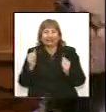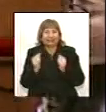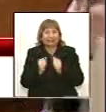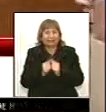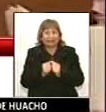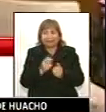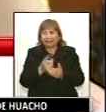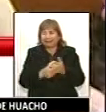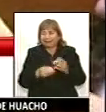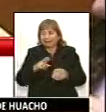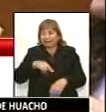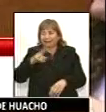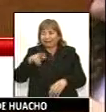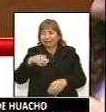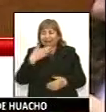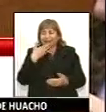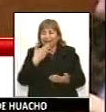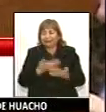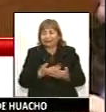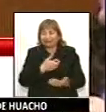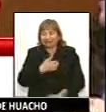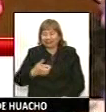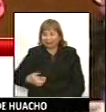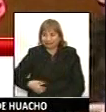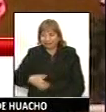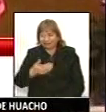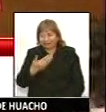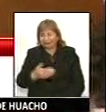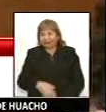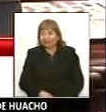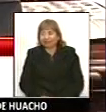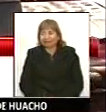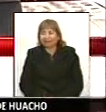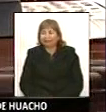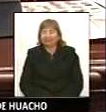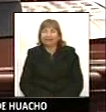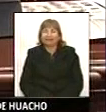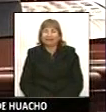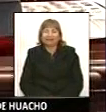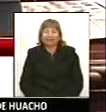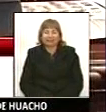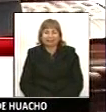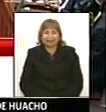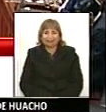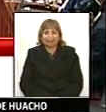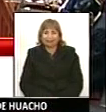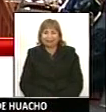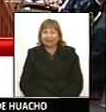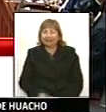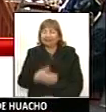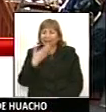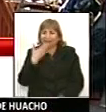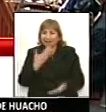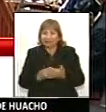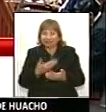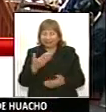ejecutiva regional. Gracias, presidente. Gracias, congresista. Puede continuar. Gracias, señor